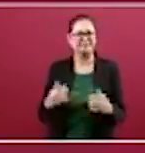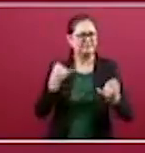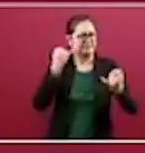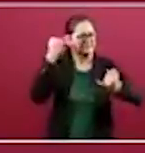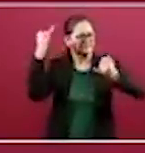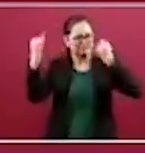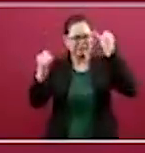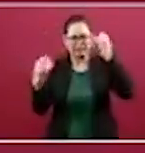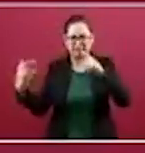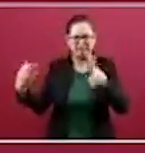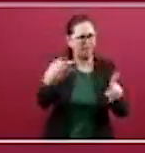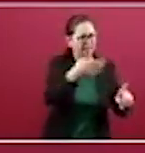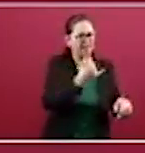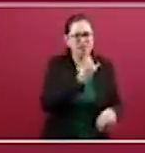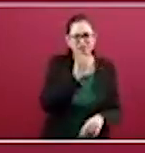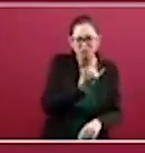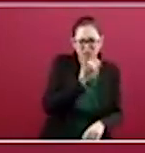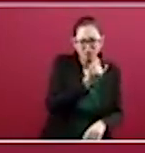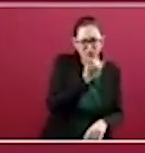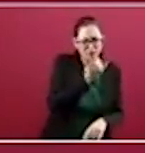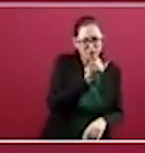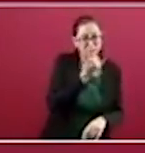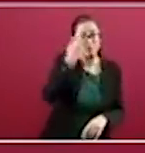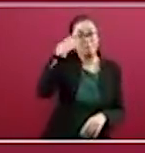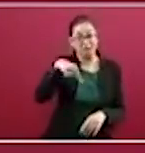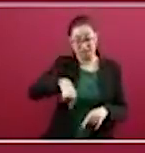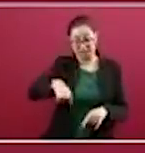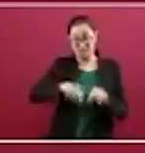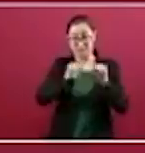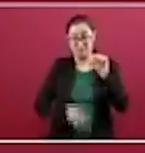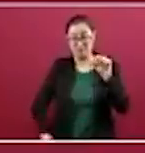desviaciones para bajar el consumo interno,